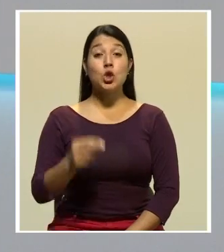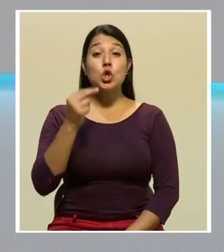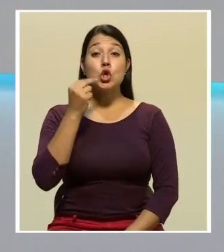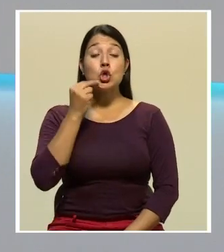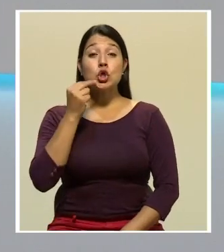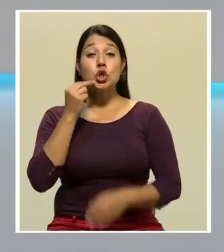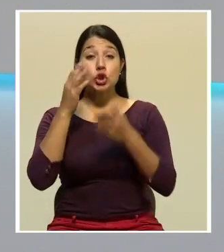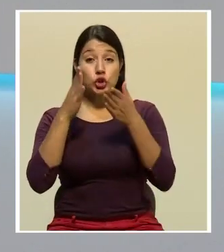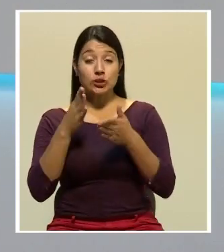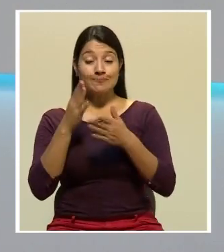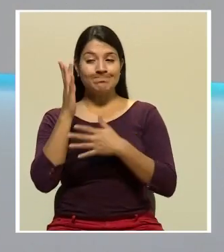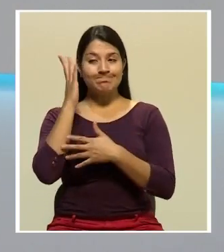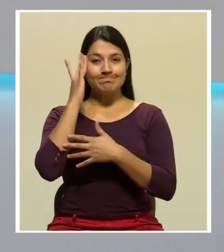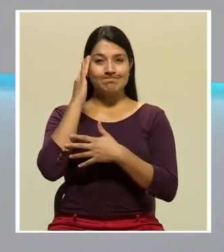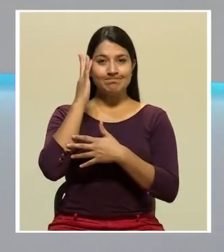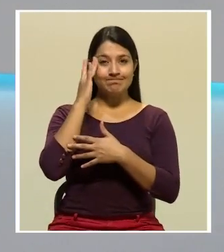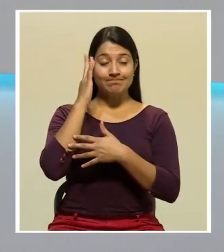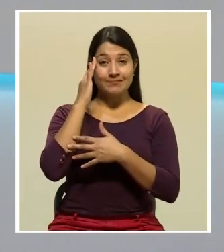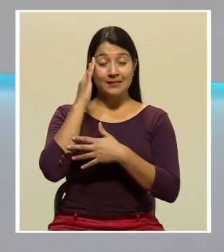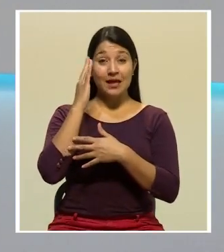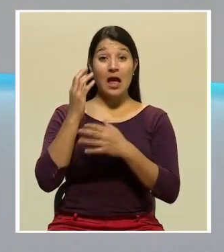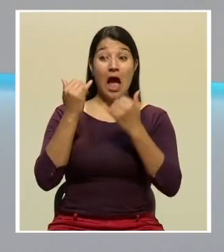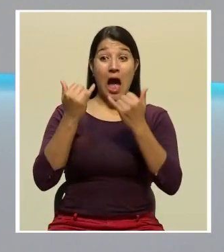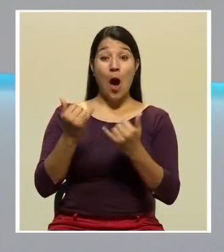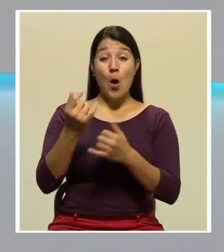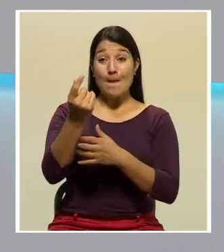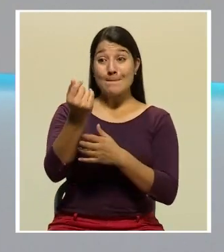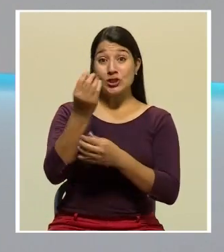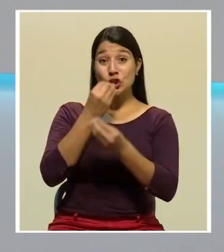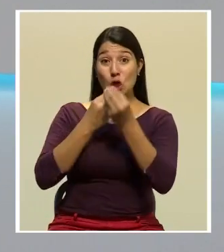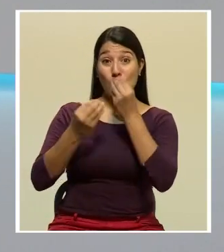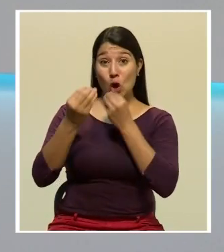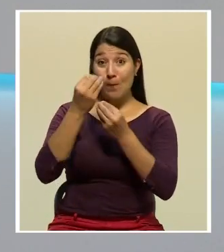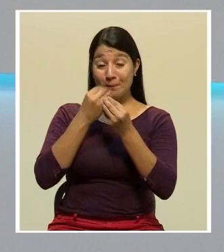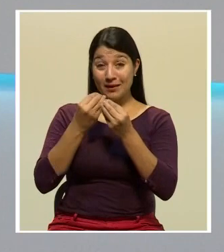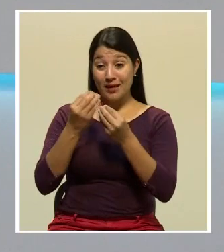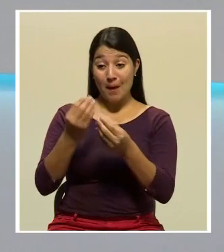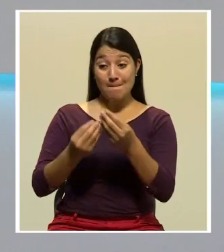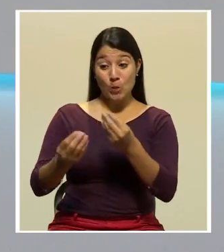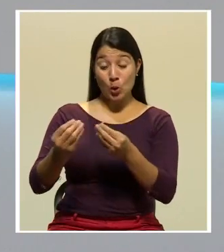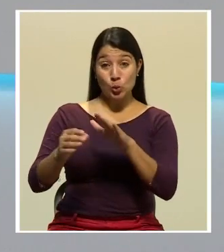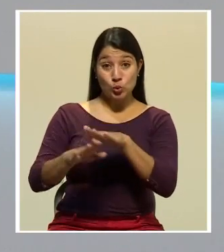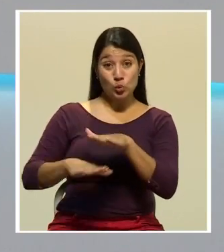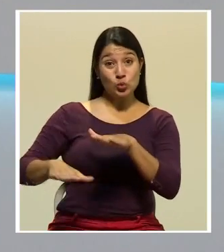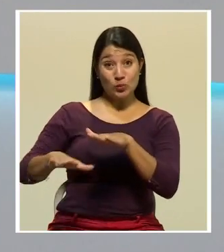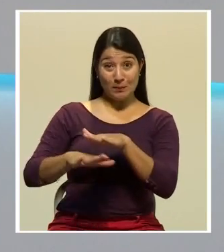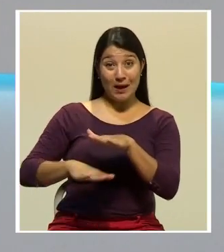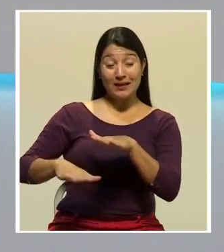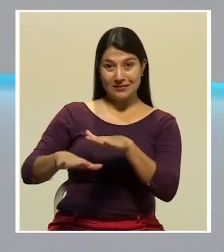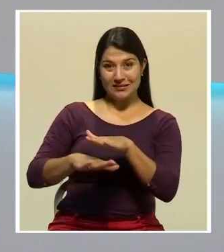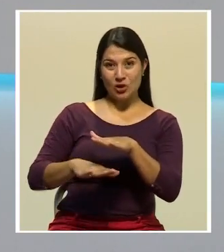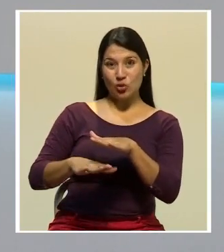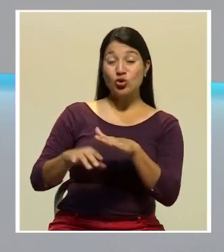Nutricionistas temen que el aumento en el costo de la canasta básica debido al cobro del IVA provoque una